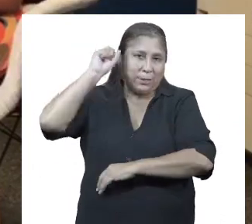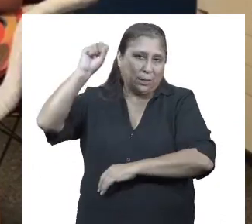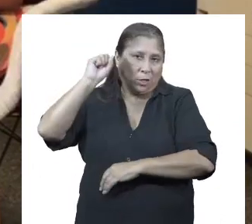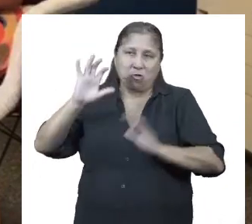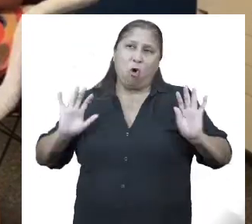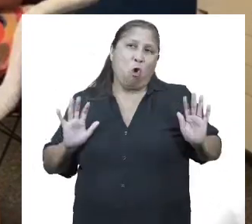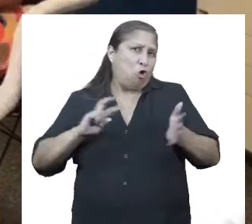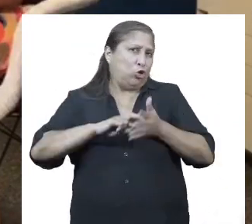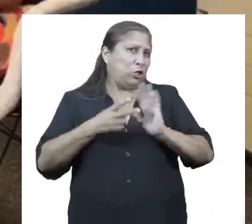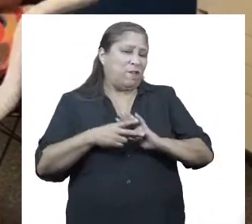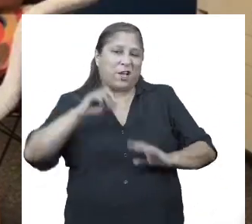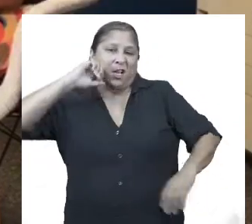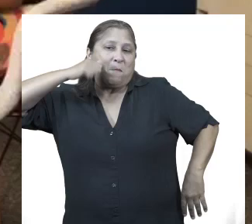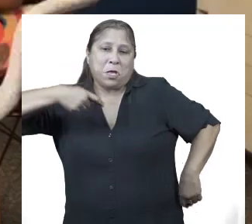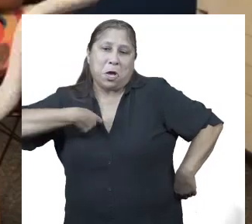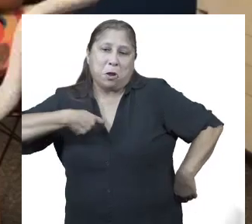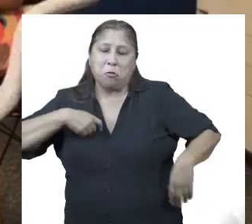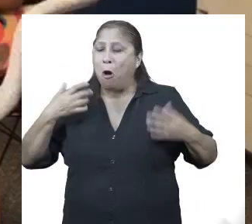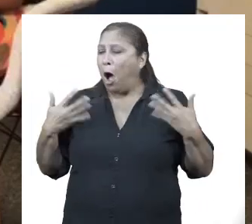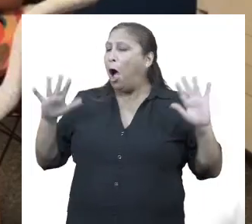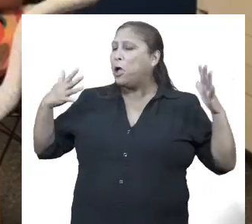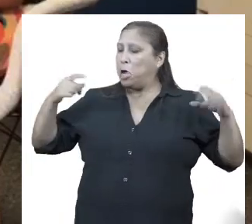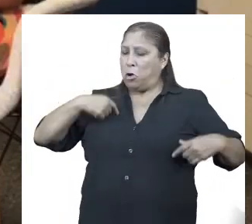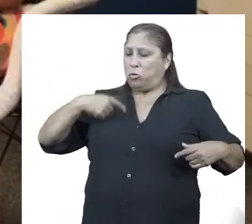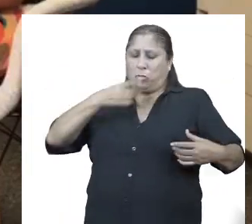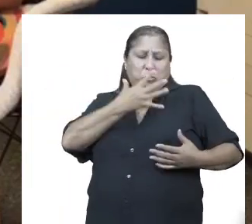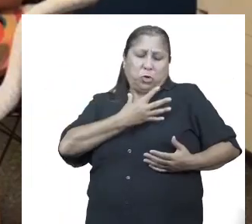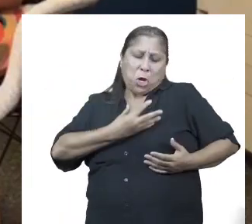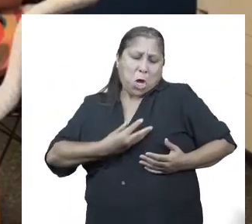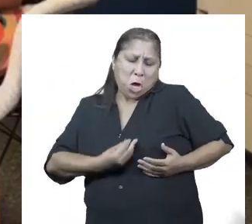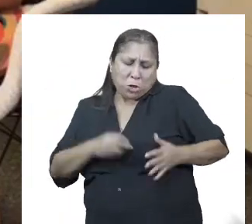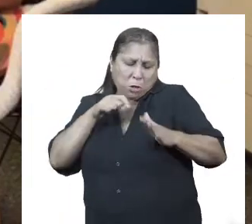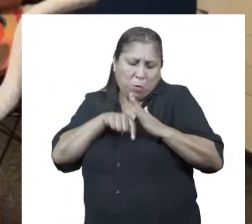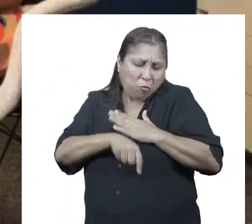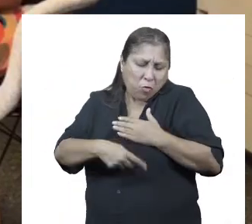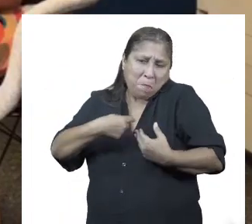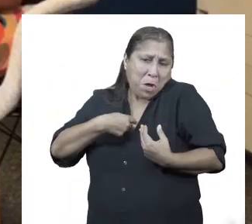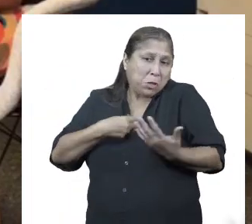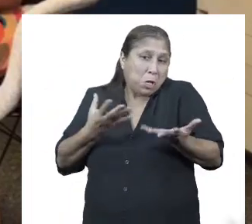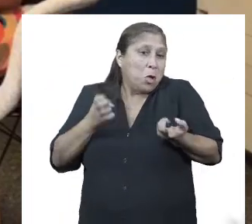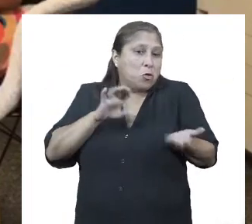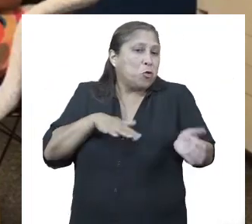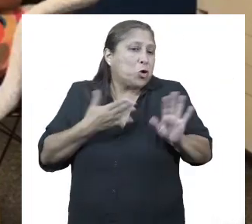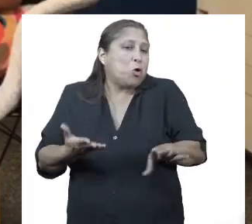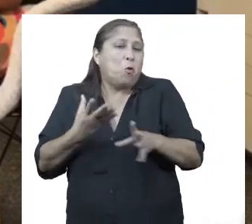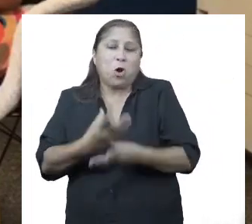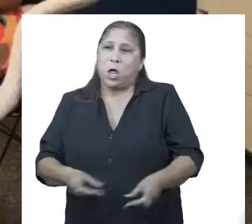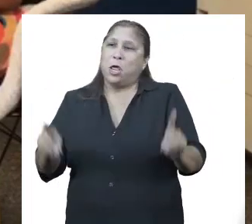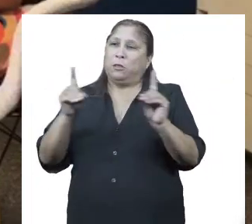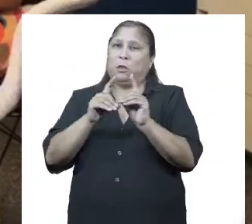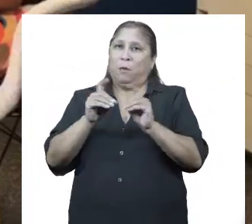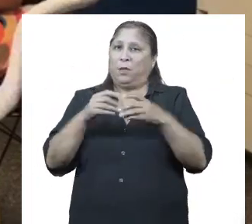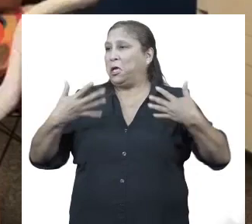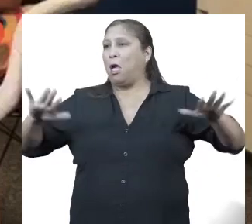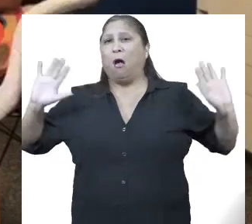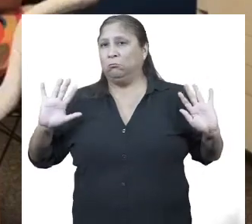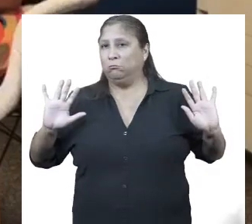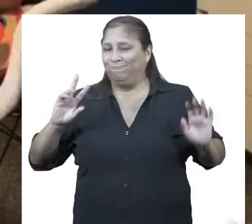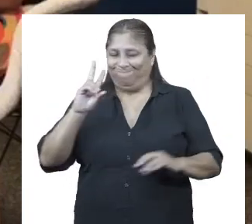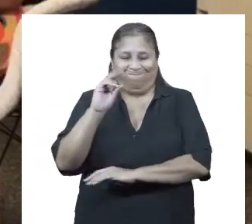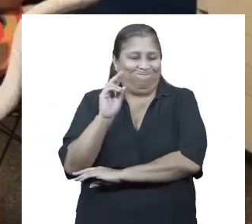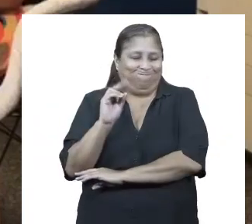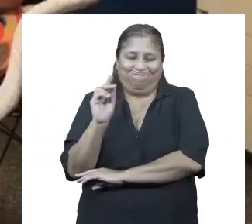No es que el día de mañana yo diga, bueno, estoy pasando por un estado de depresión y quiero acceder a la muerte digna y así nomás,